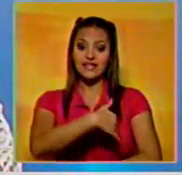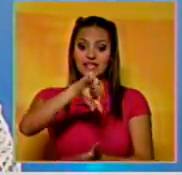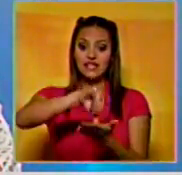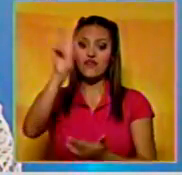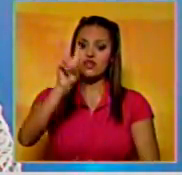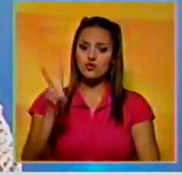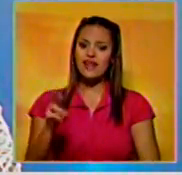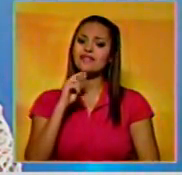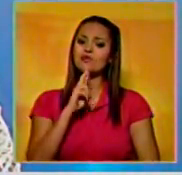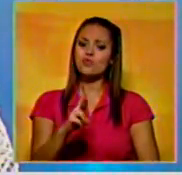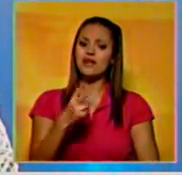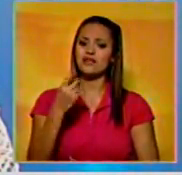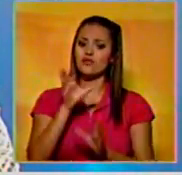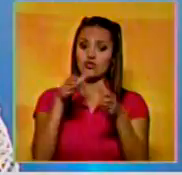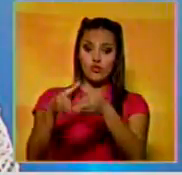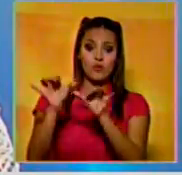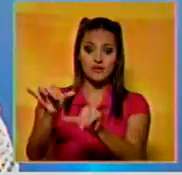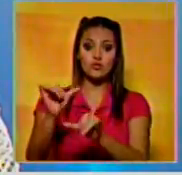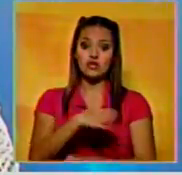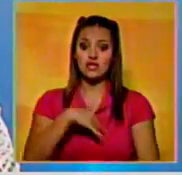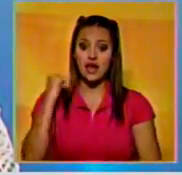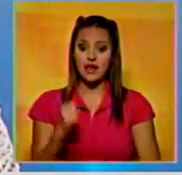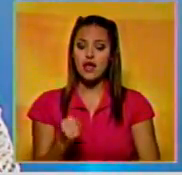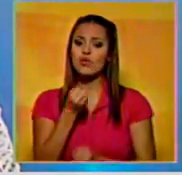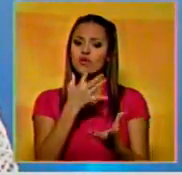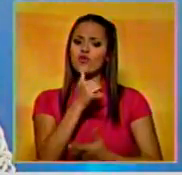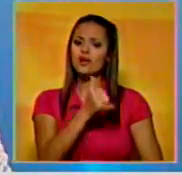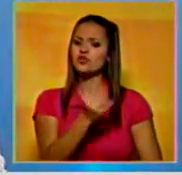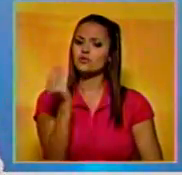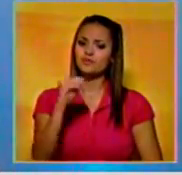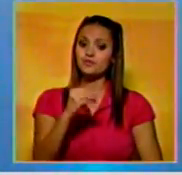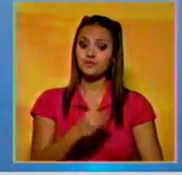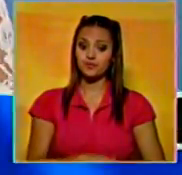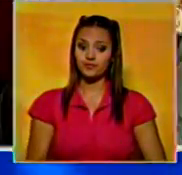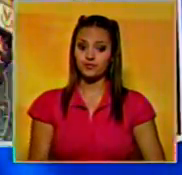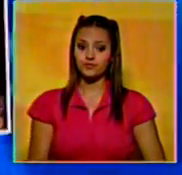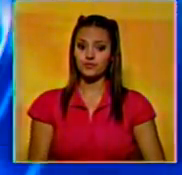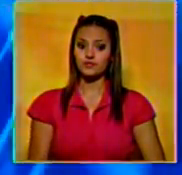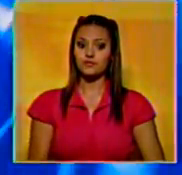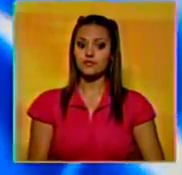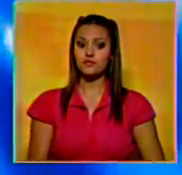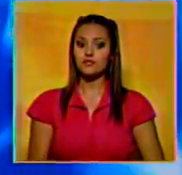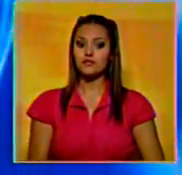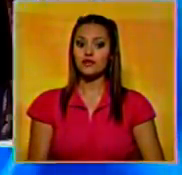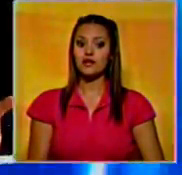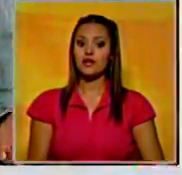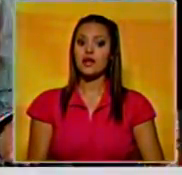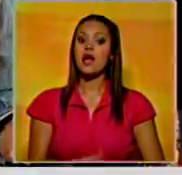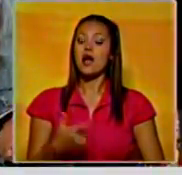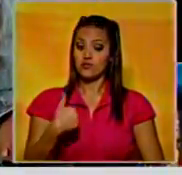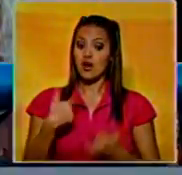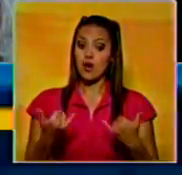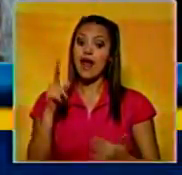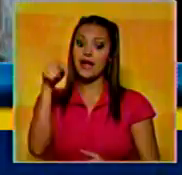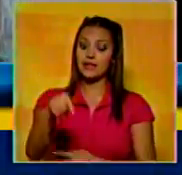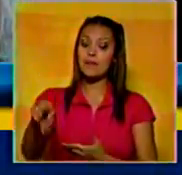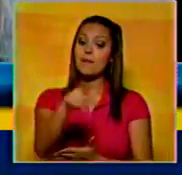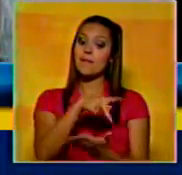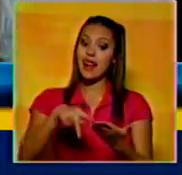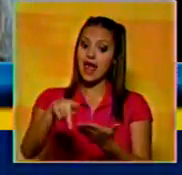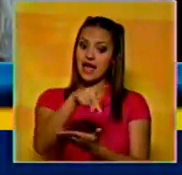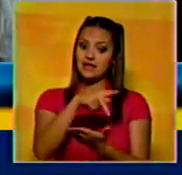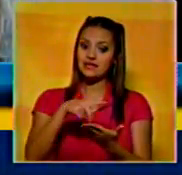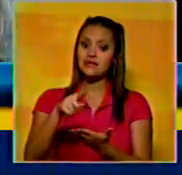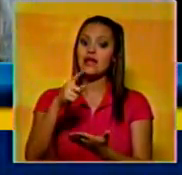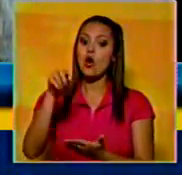a las exigencias del sector. Glenda Hernández nos amplía la información. Amigos, nosotros nos encontramos en la plaza cubierta